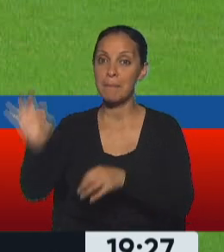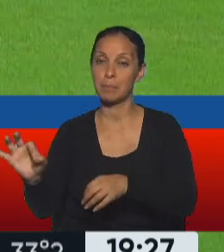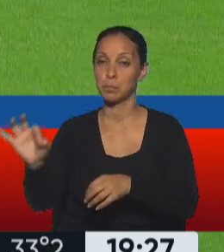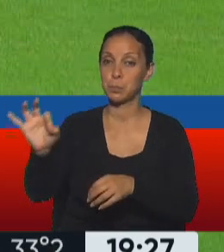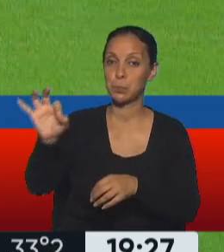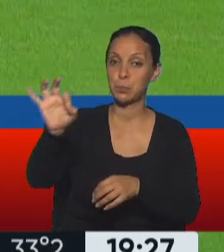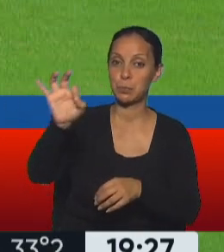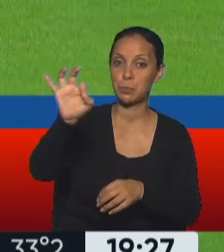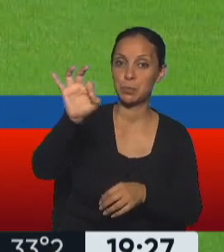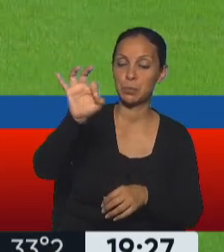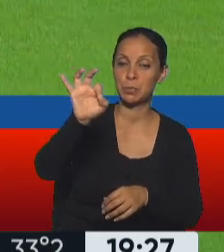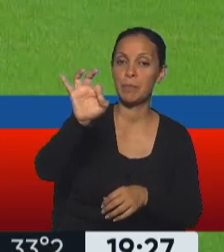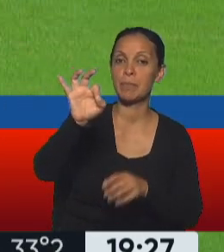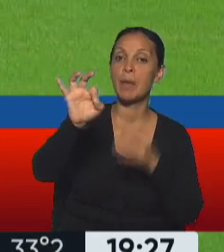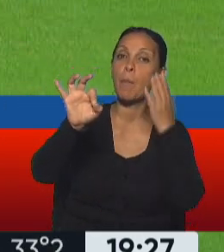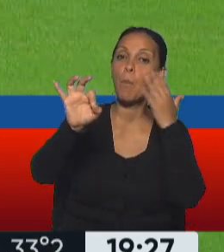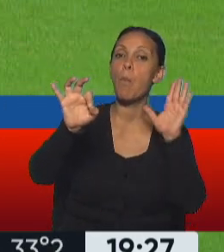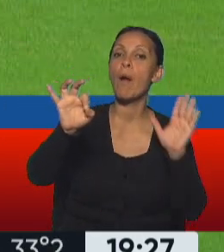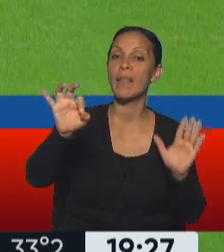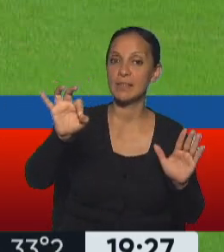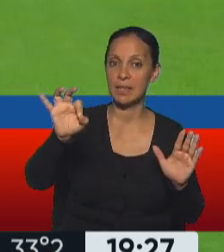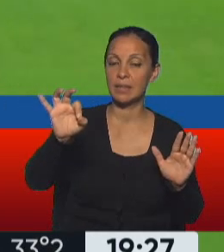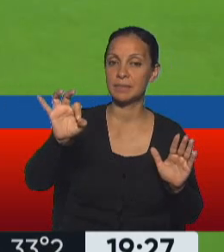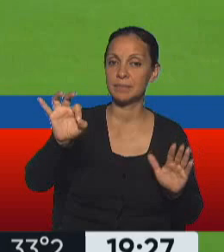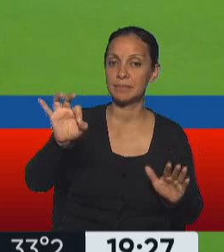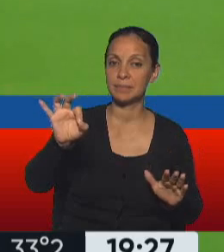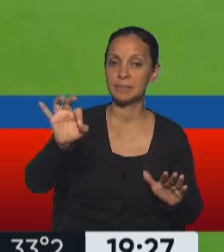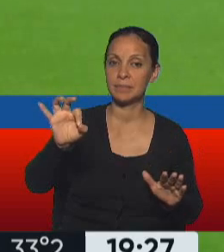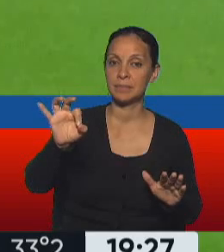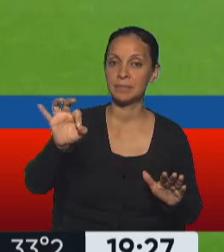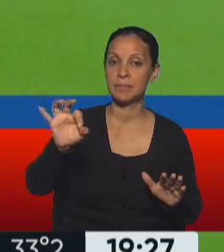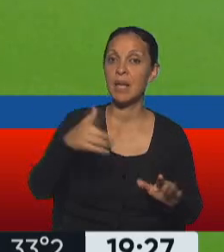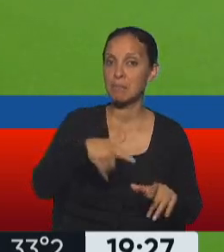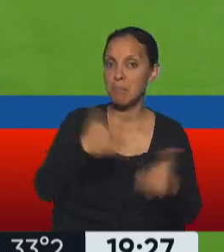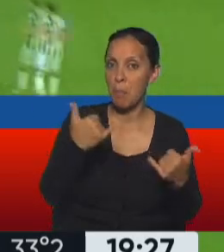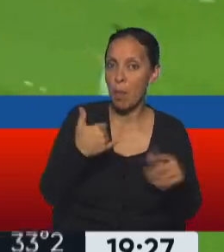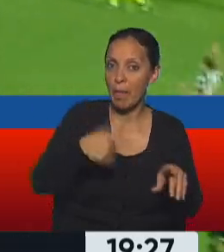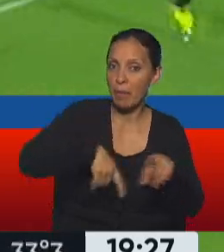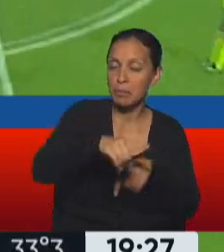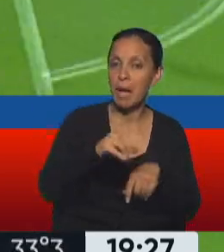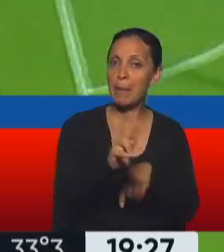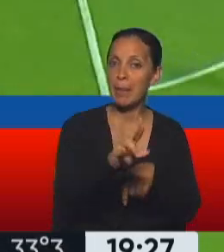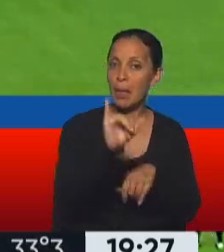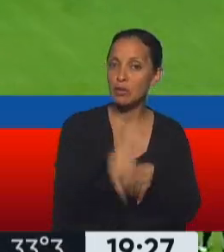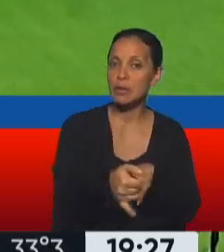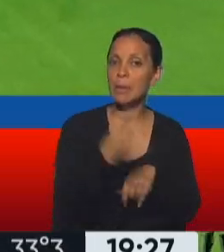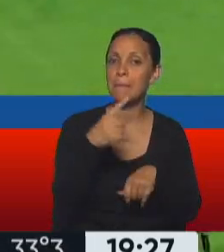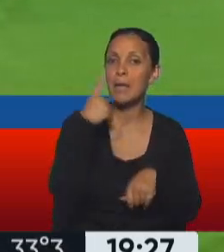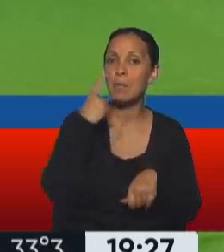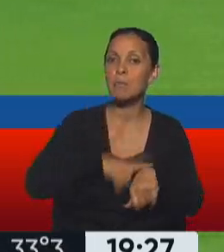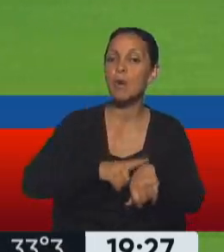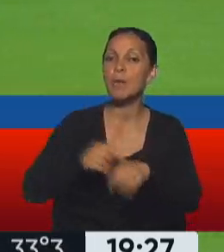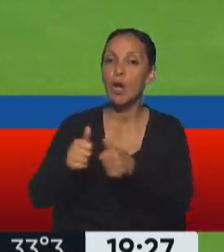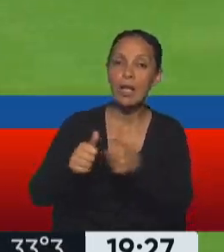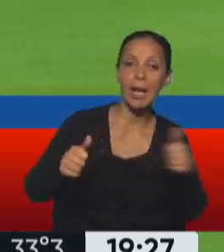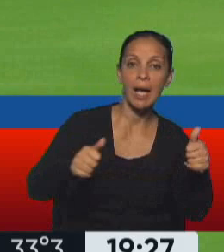lo que puede llegar a ser el golpe de vista del juez de línea. Que está habilitado, está habilitado. Lo que pasa es que cuando se despega, parece